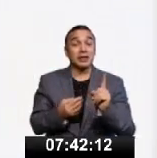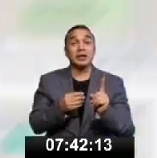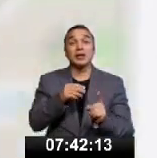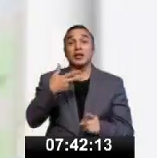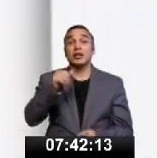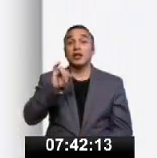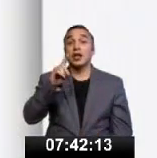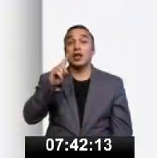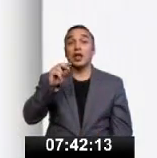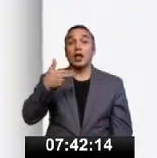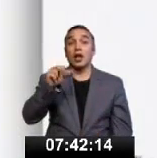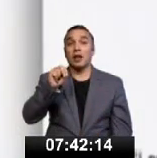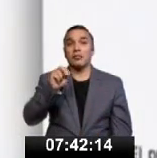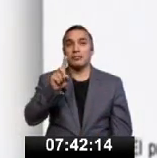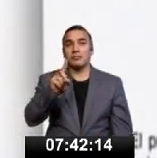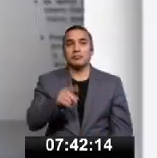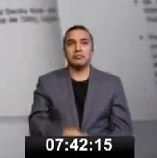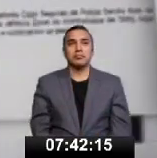Shai Dahan.